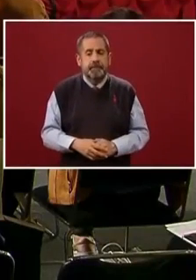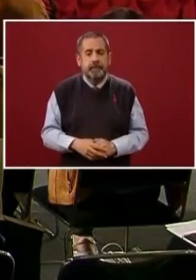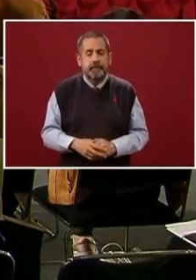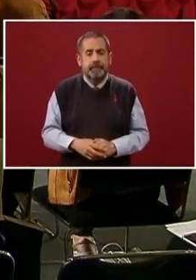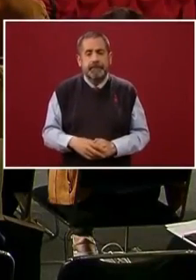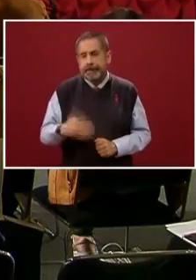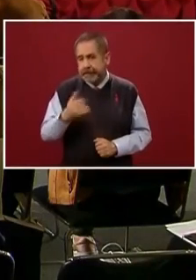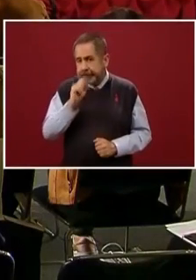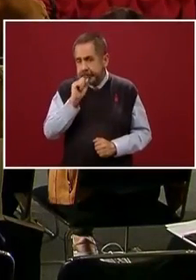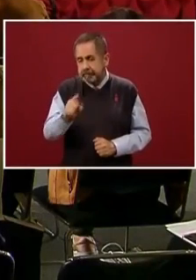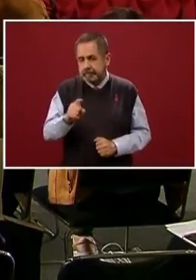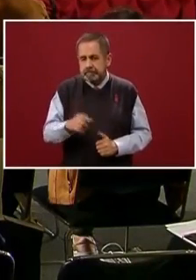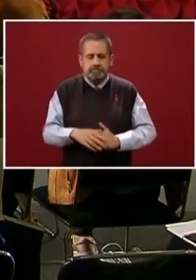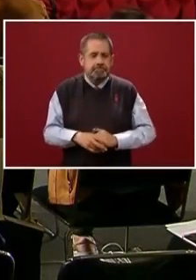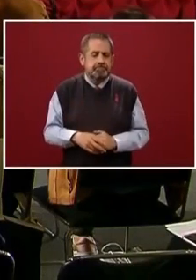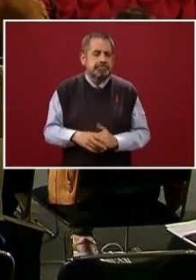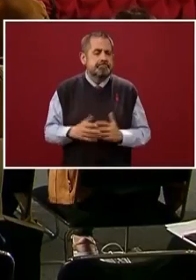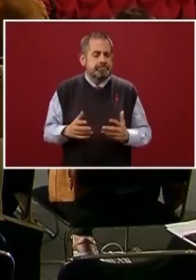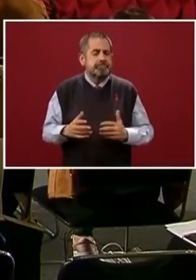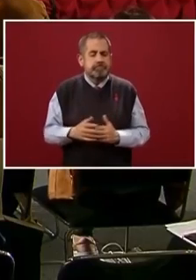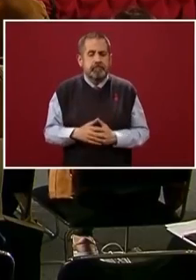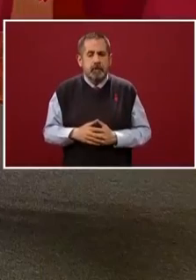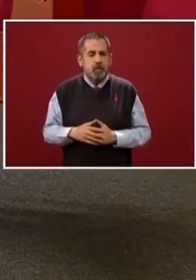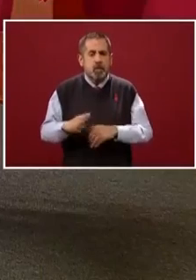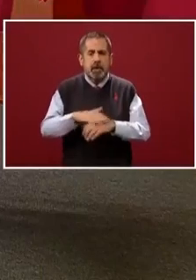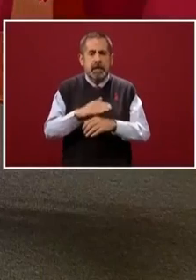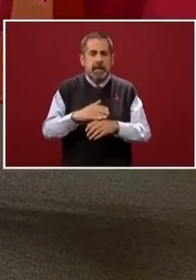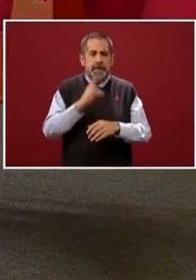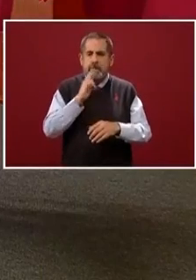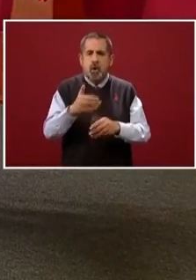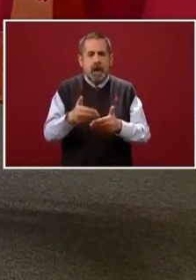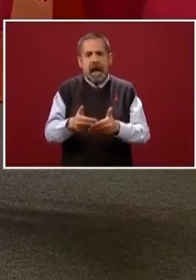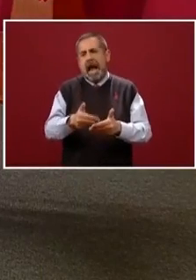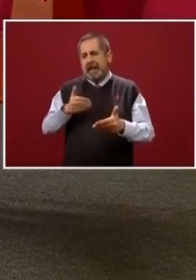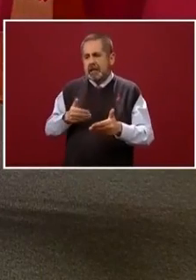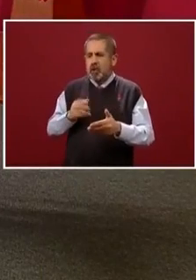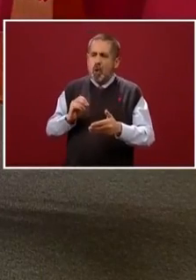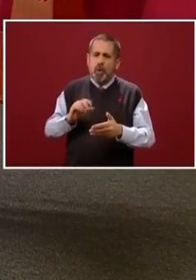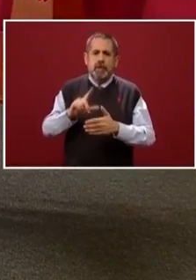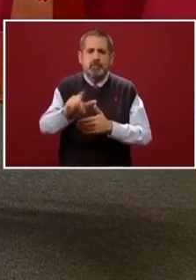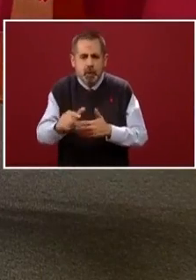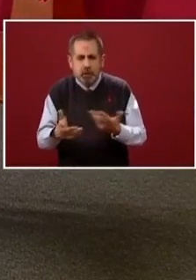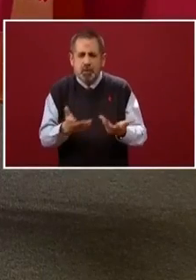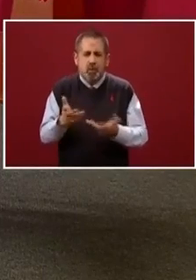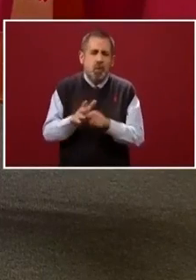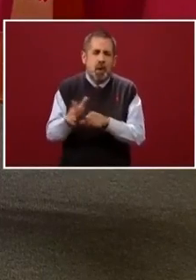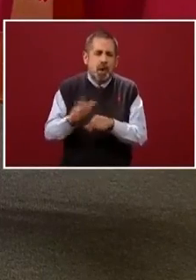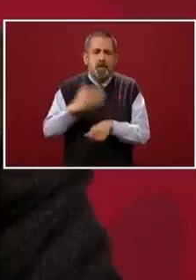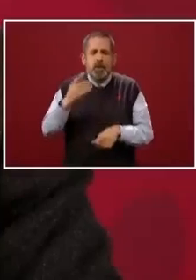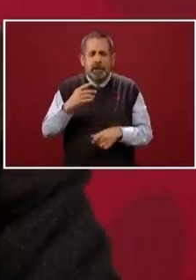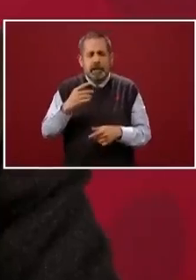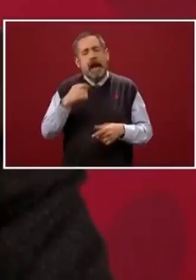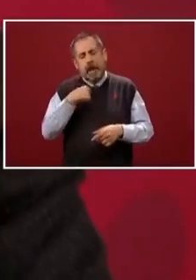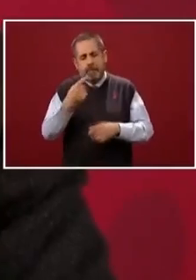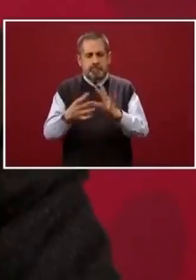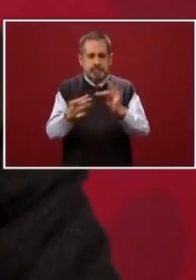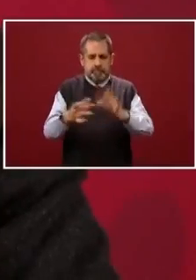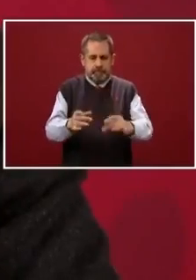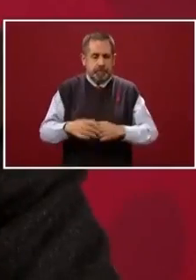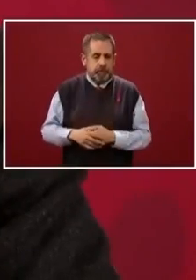¿Y de qué depende que uno decida adelantar o esperar? Lo hemos también comentado, lo retomo.